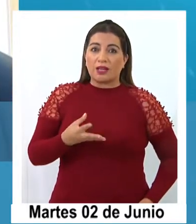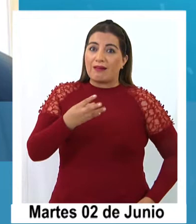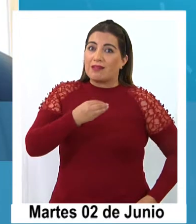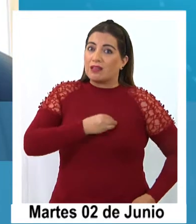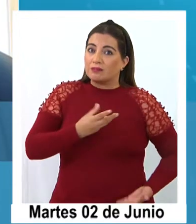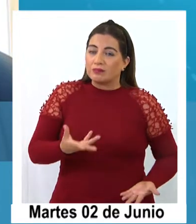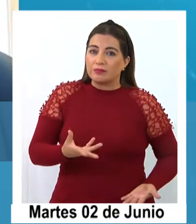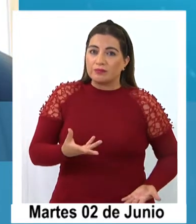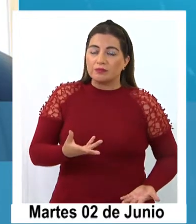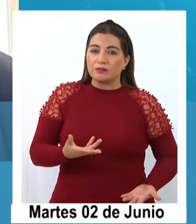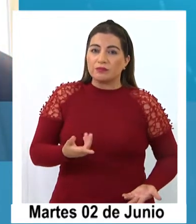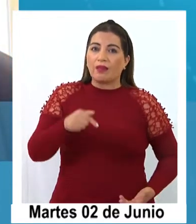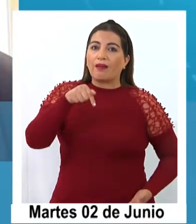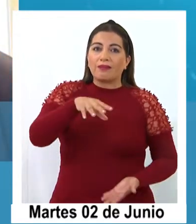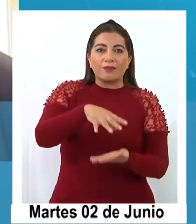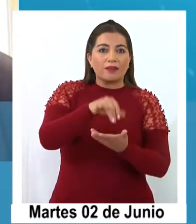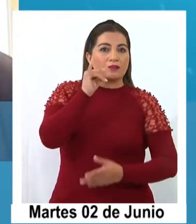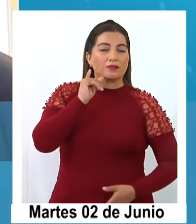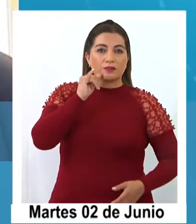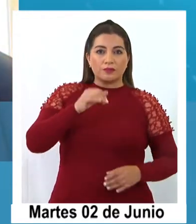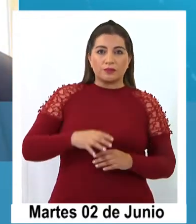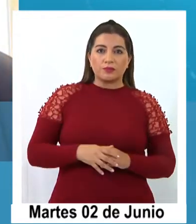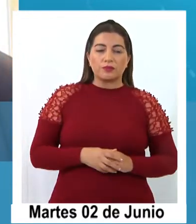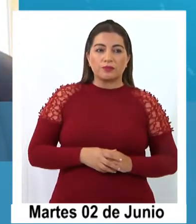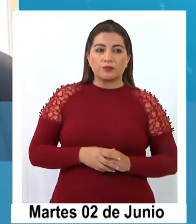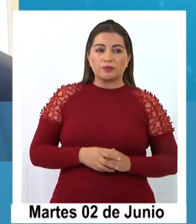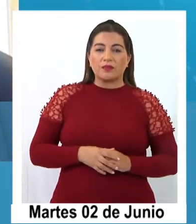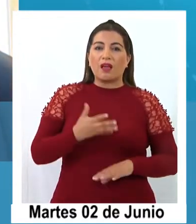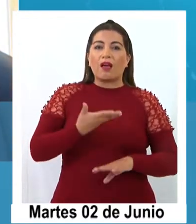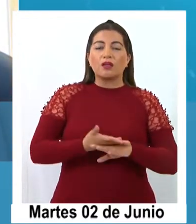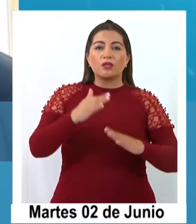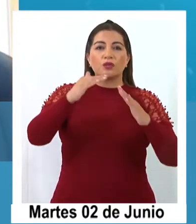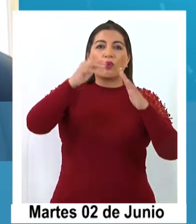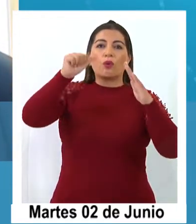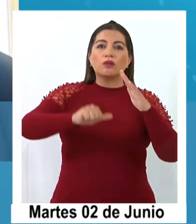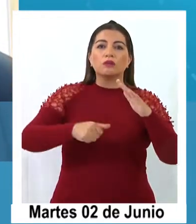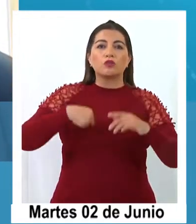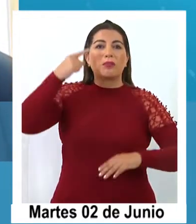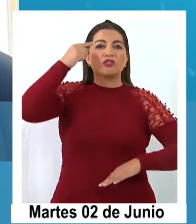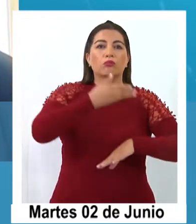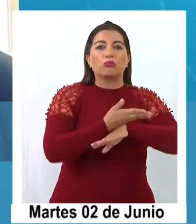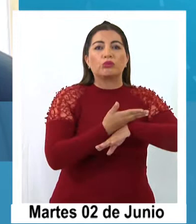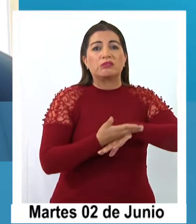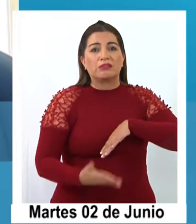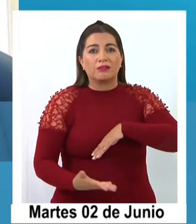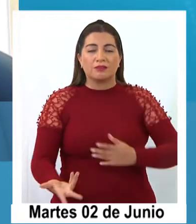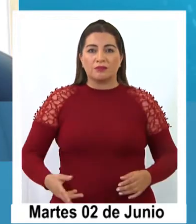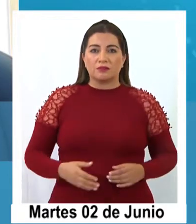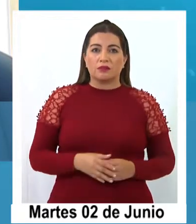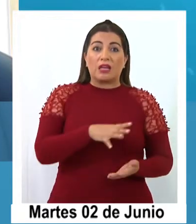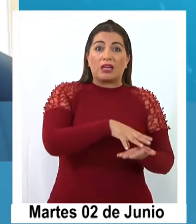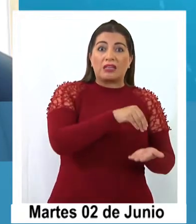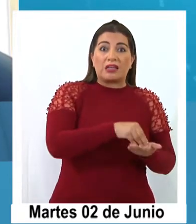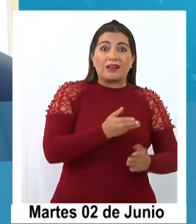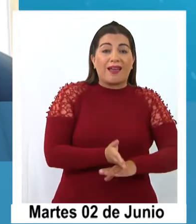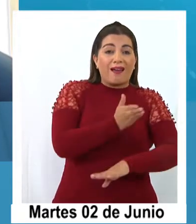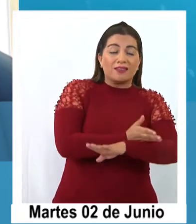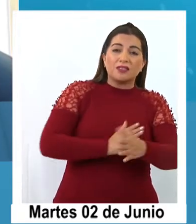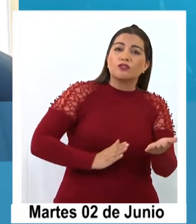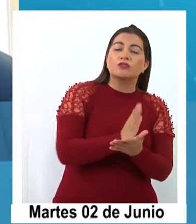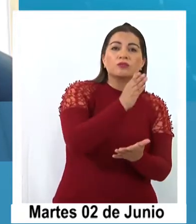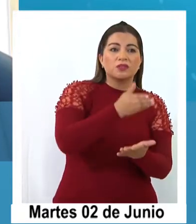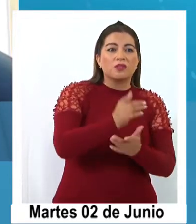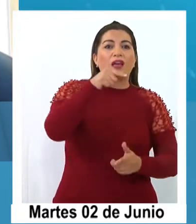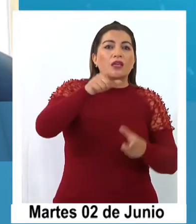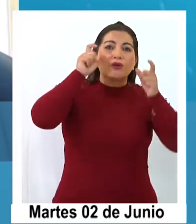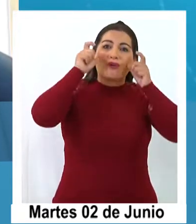lamentablemente, aquí en la región, se decretó la cuarentena muy tardía. En Arica se decretó primero y allí